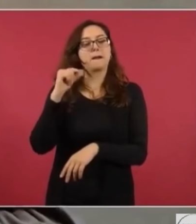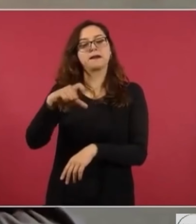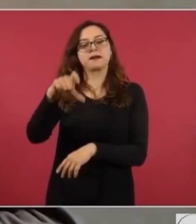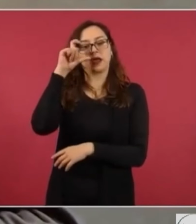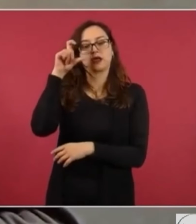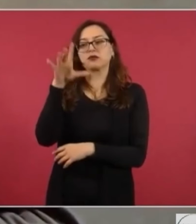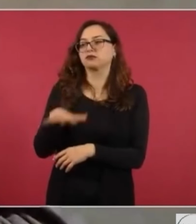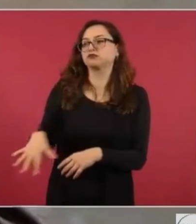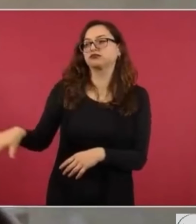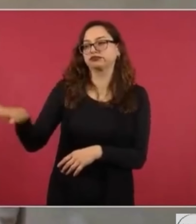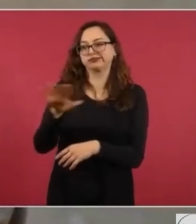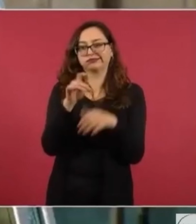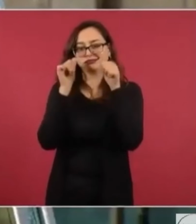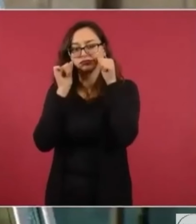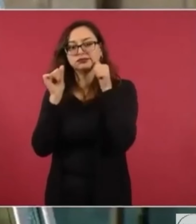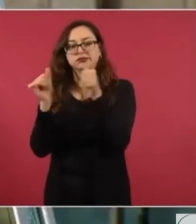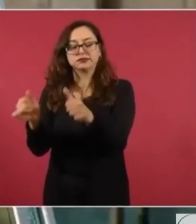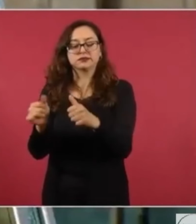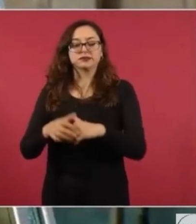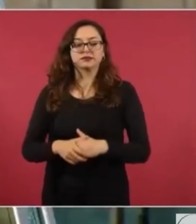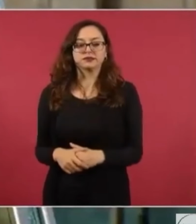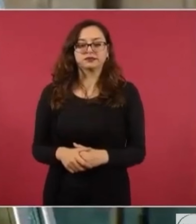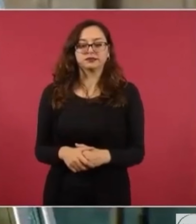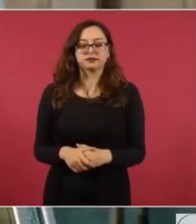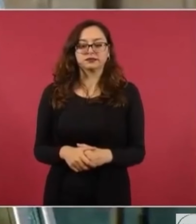justicia en la región.